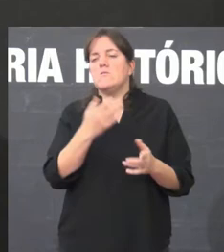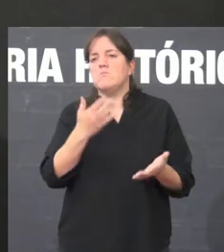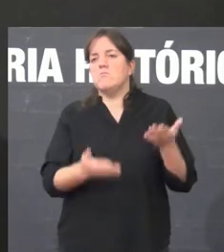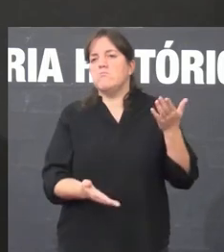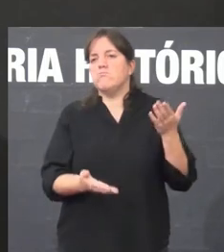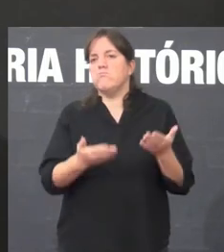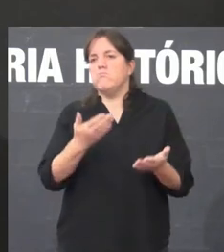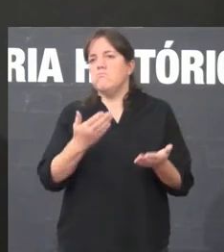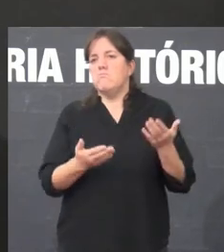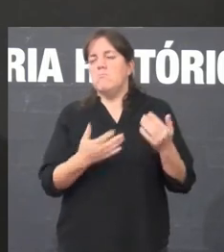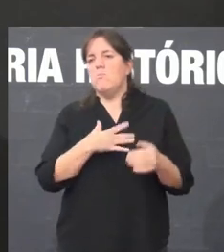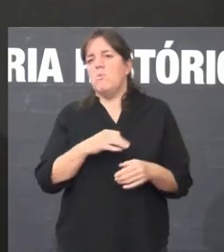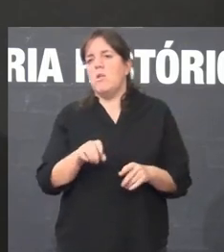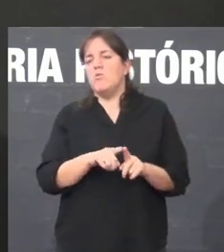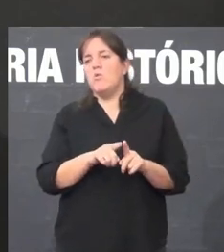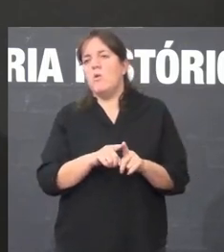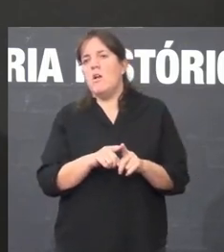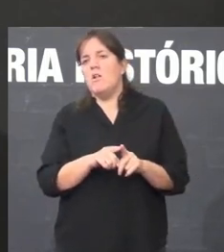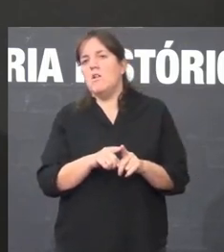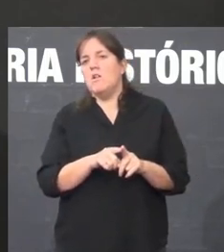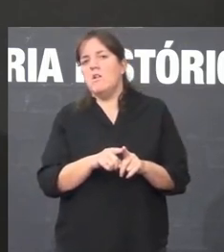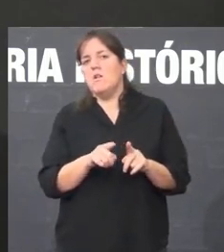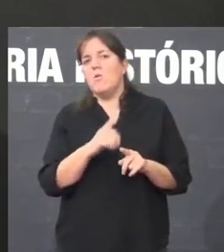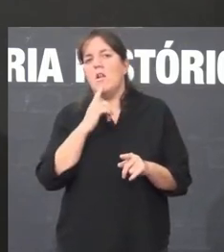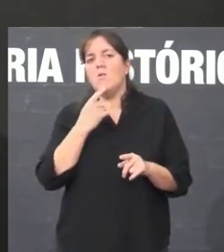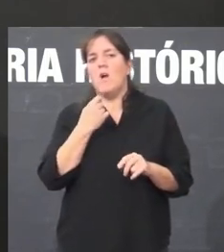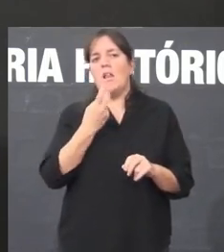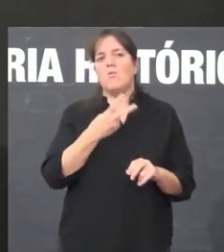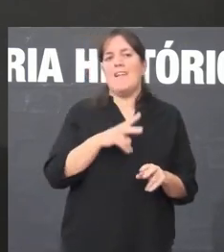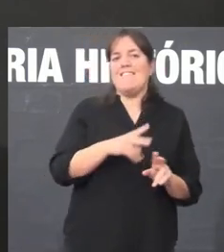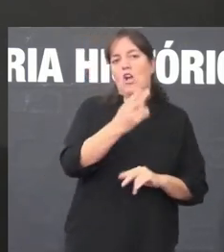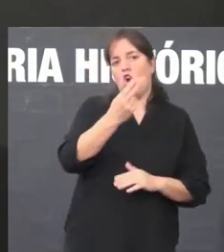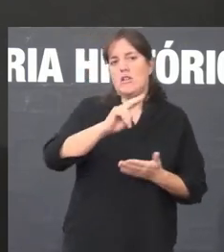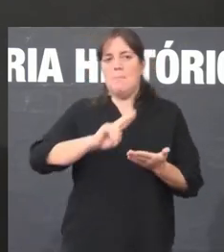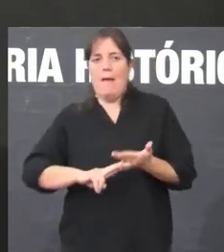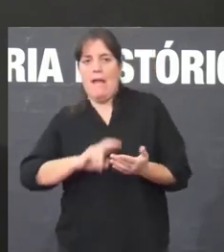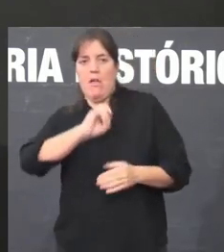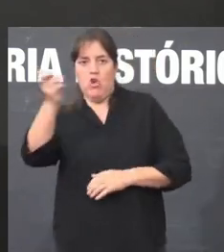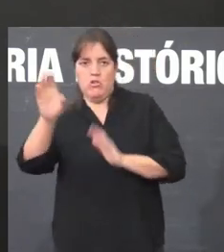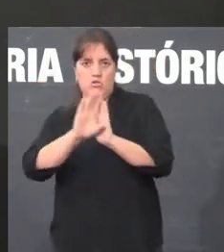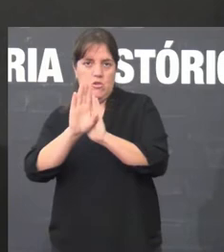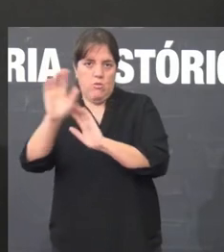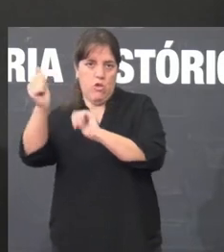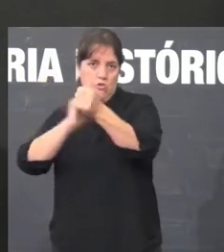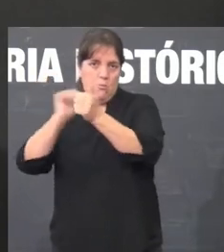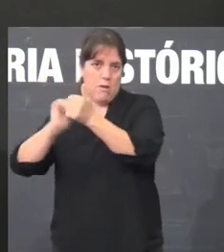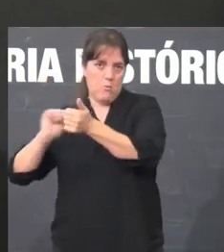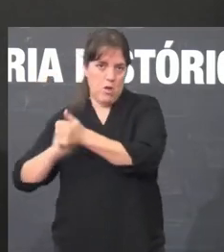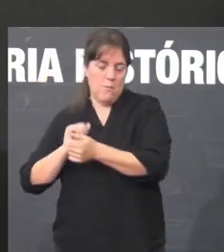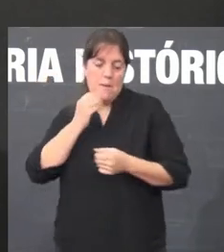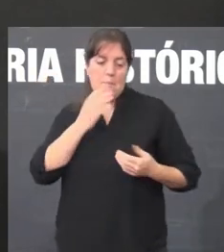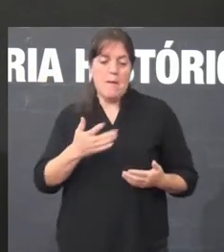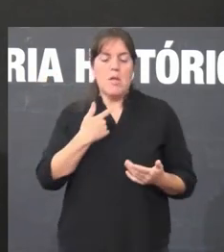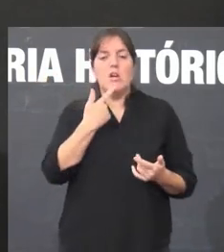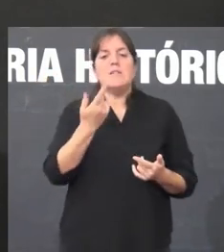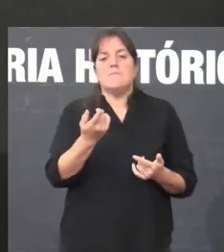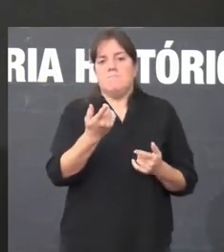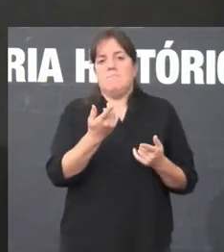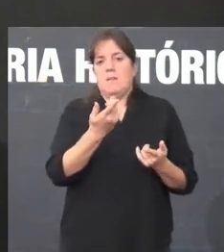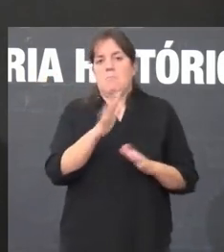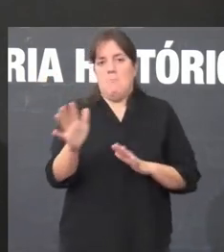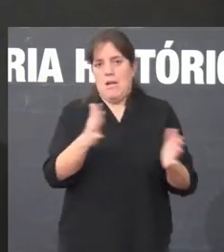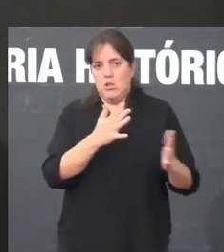es en parte una especie de cortapegas de otras constituciones, ¿no? Pero pero es muy equiparable. El problema es